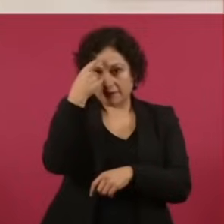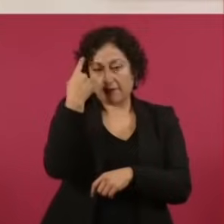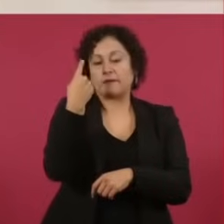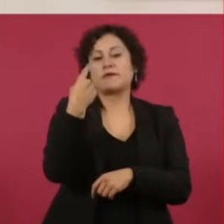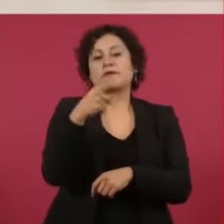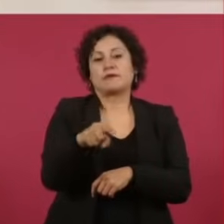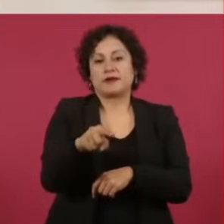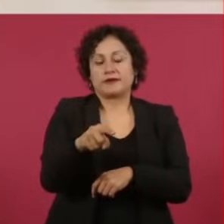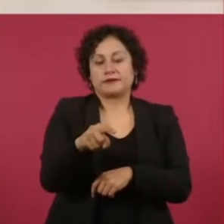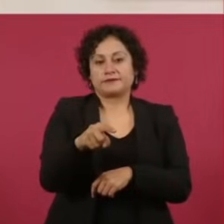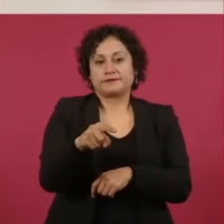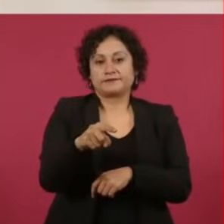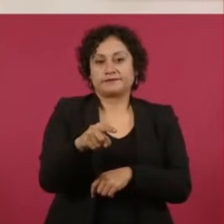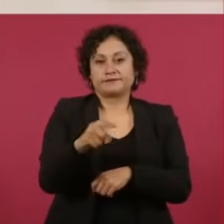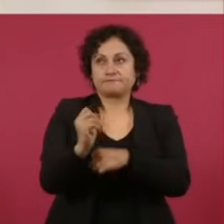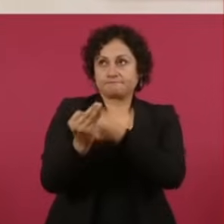sacar